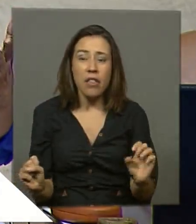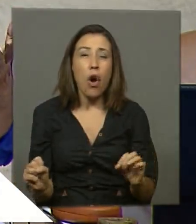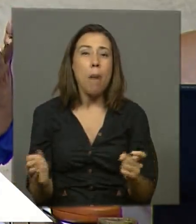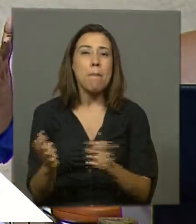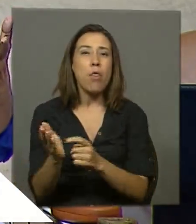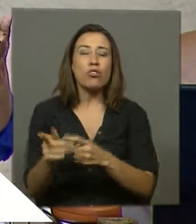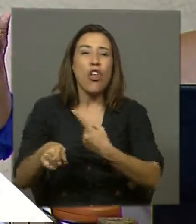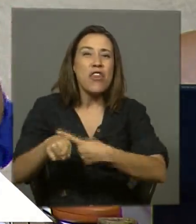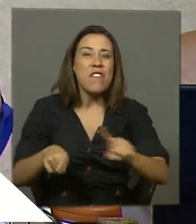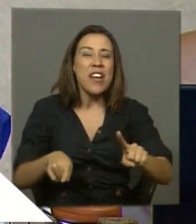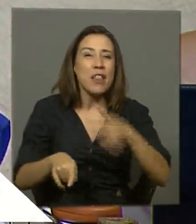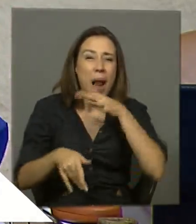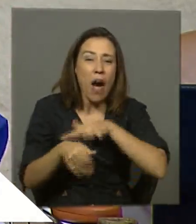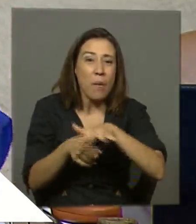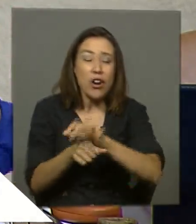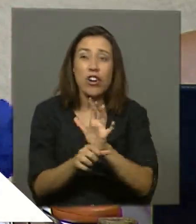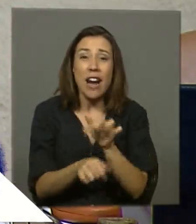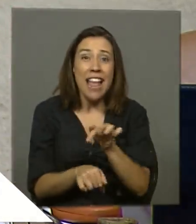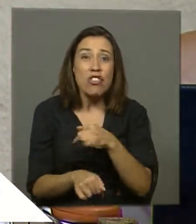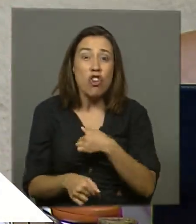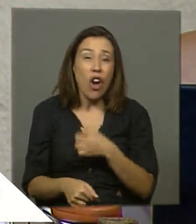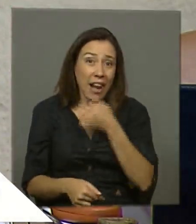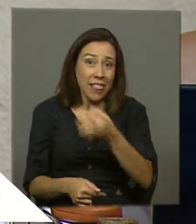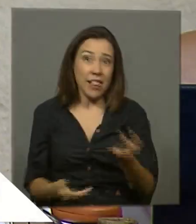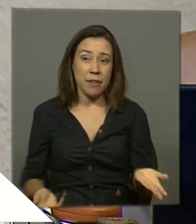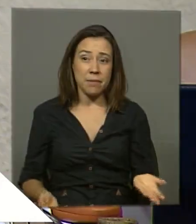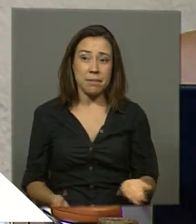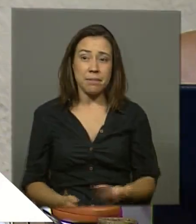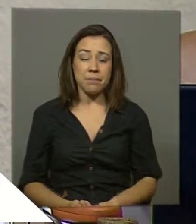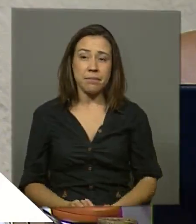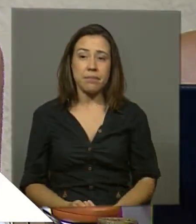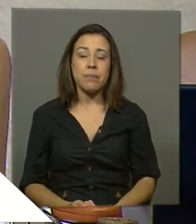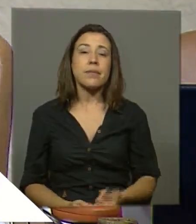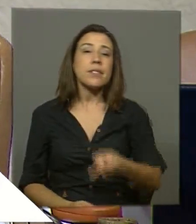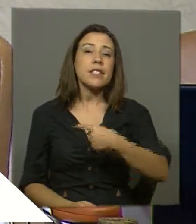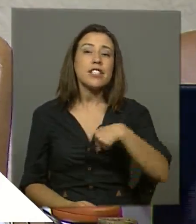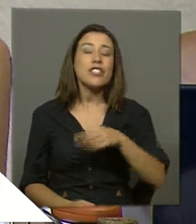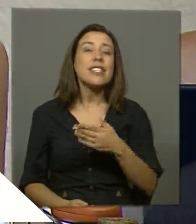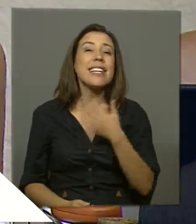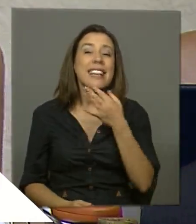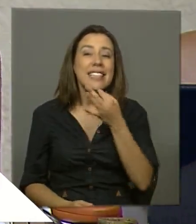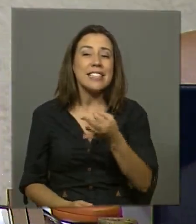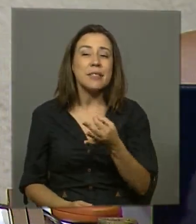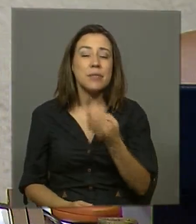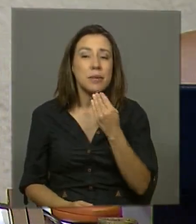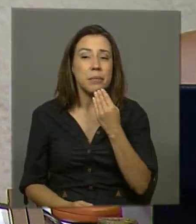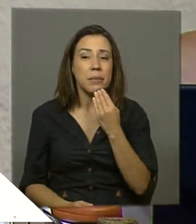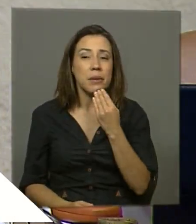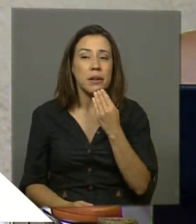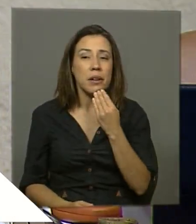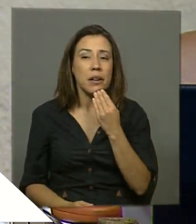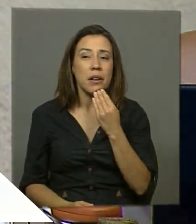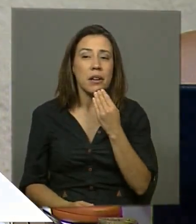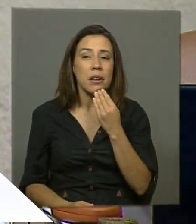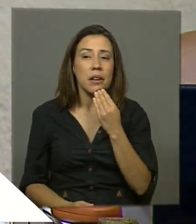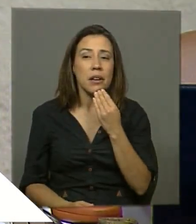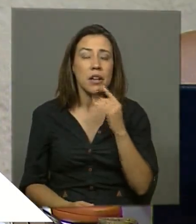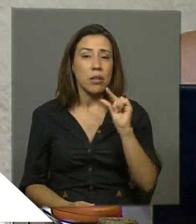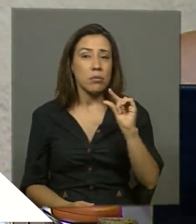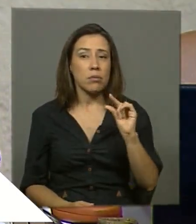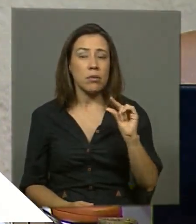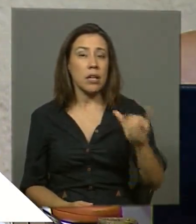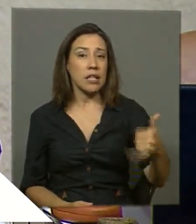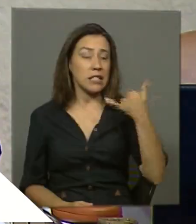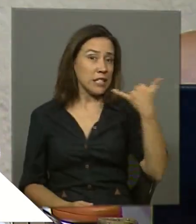productivos distintos eso es lo que yo estoy invitando lo que estamos invitando también a que sabe una cosa me acaban de llamar los